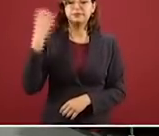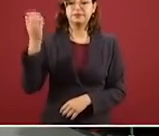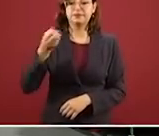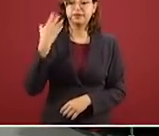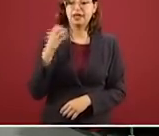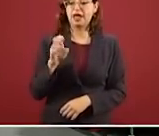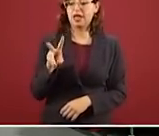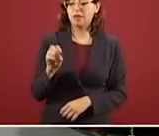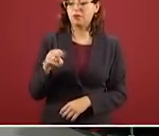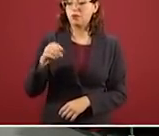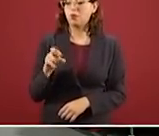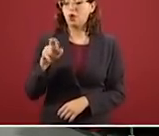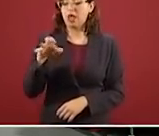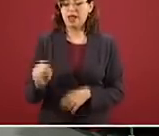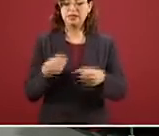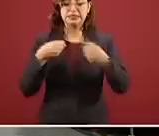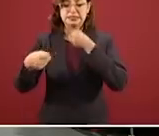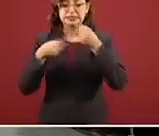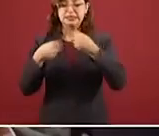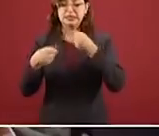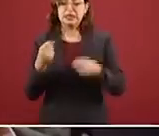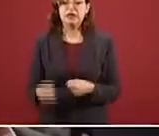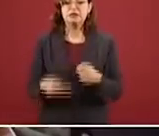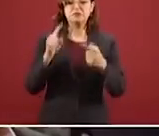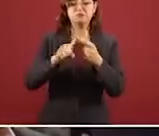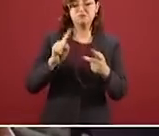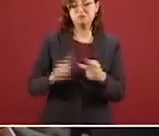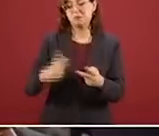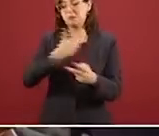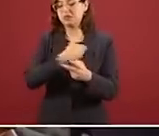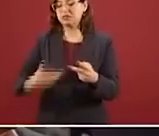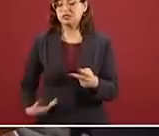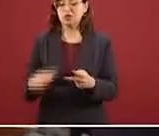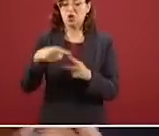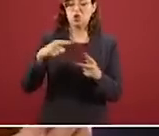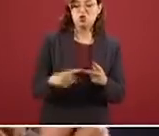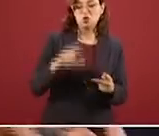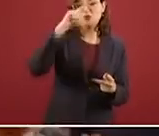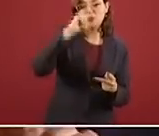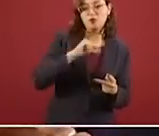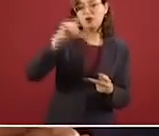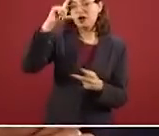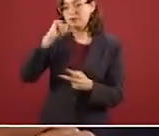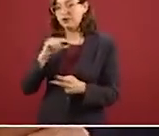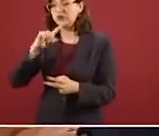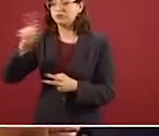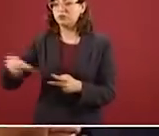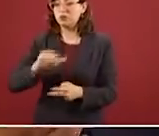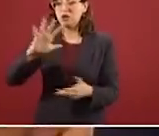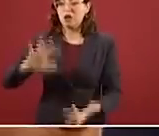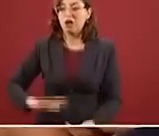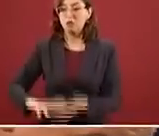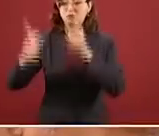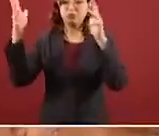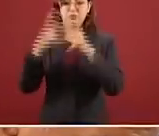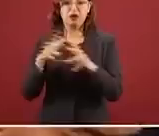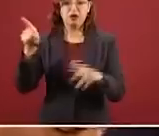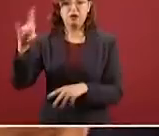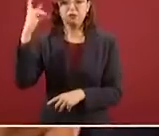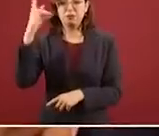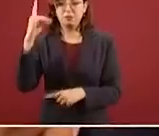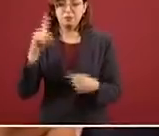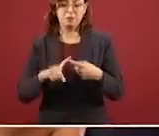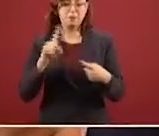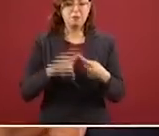Evo Morales, mencionó que sus dos delitos como presidente y que concluyó en un golpe de Estado fueron el primero ser de